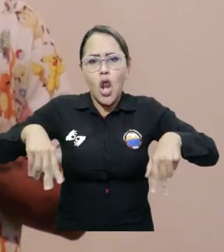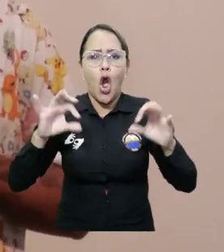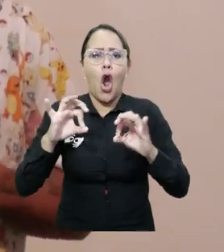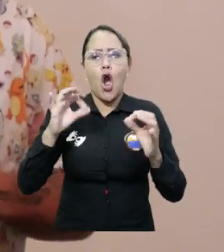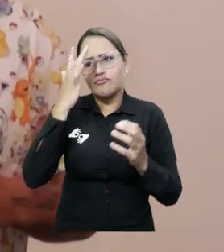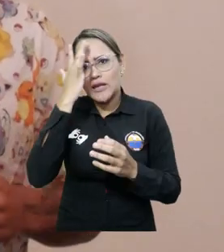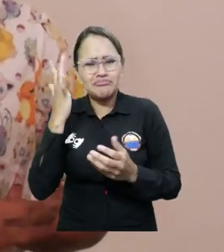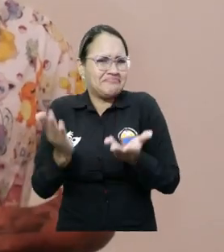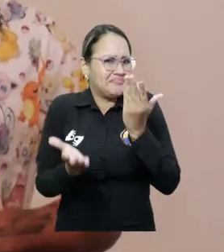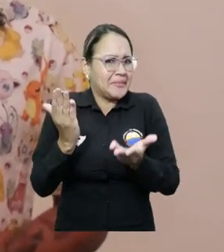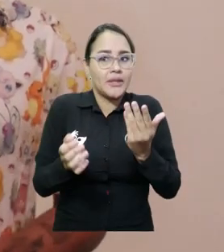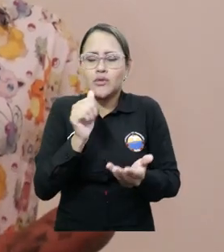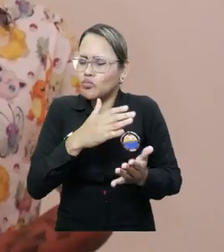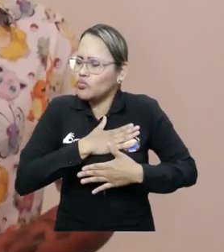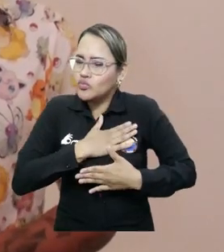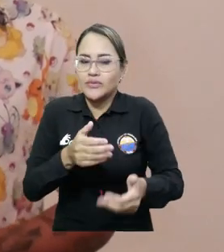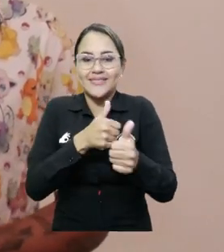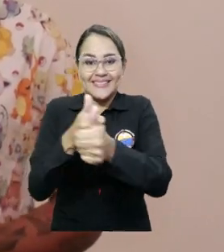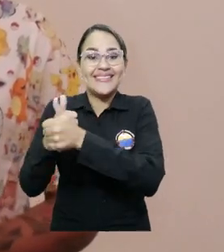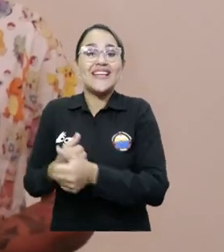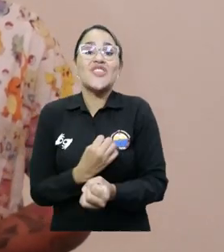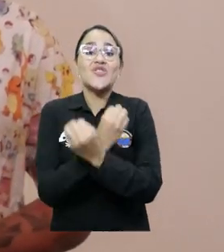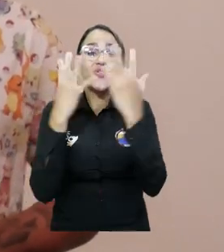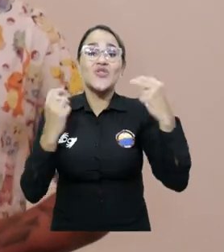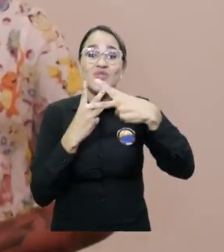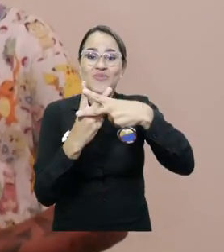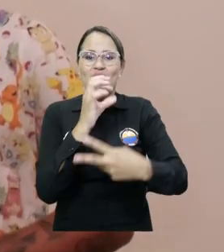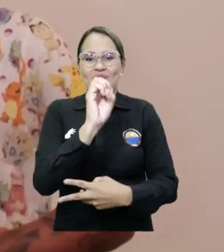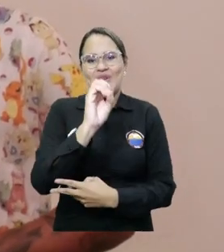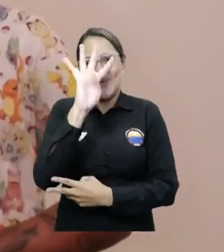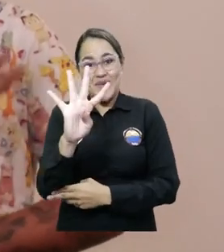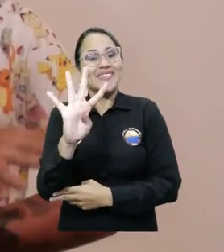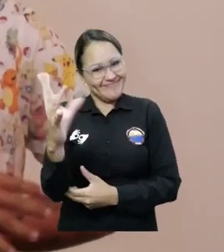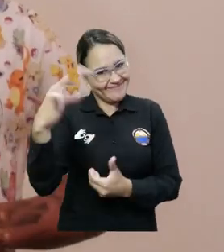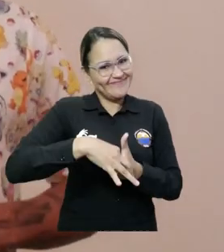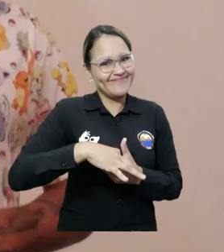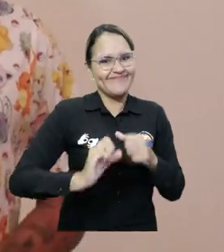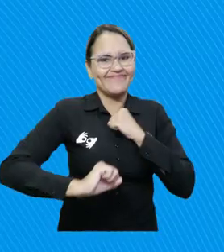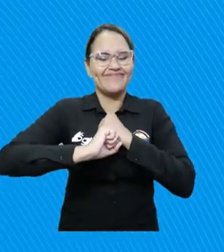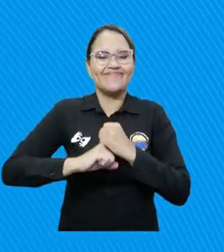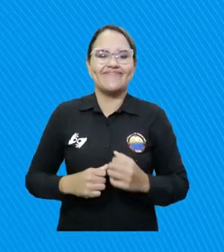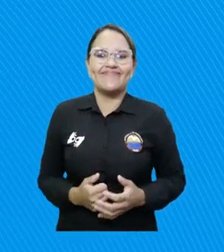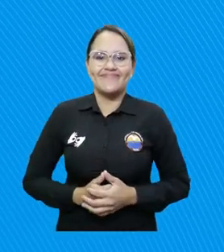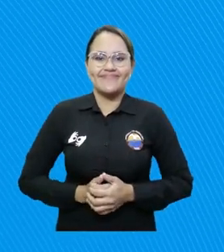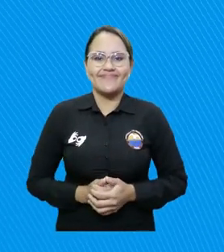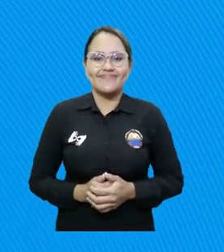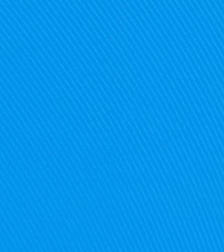condición mental. Por eso, hoy queremos decirte que el número 4 es tu mejor opción.